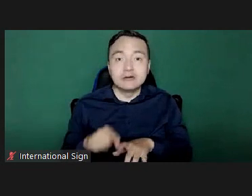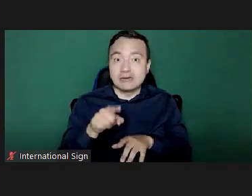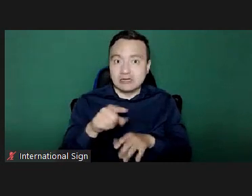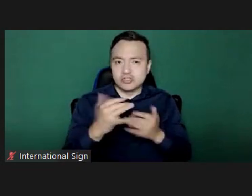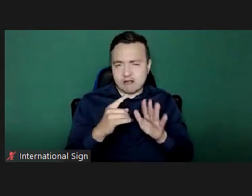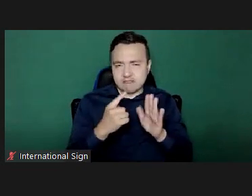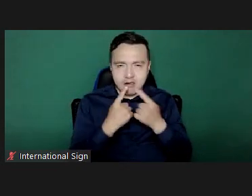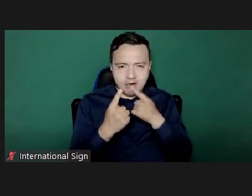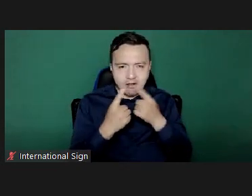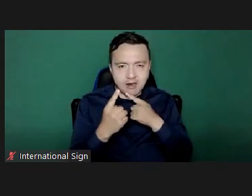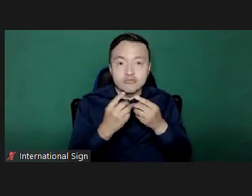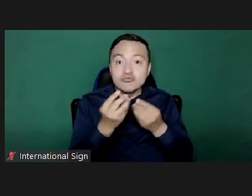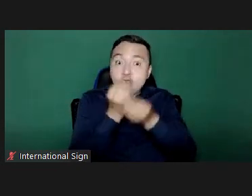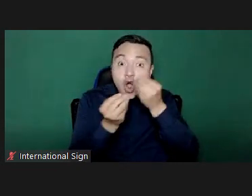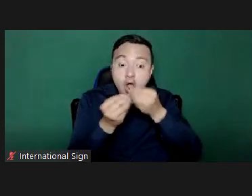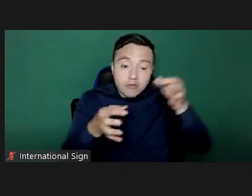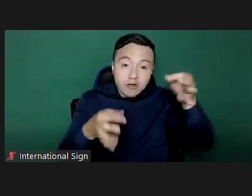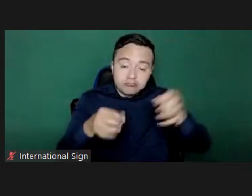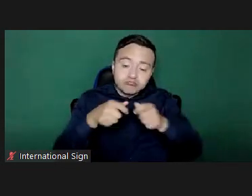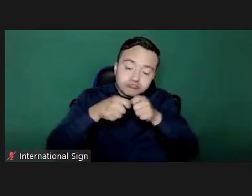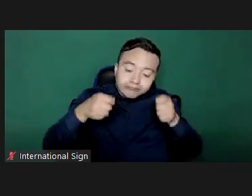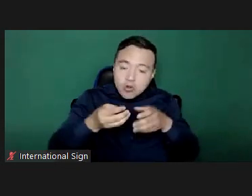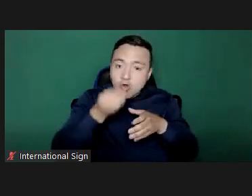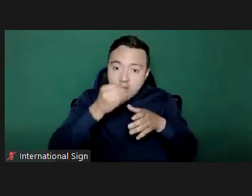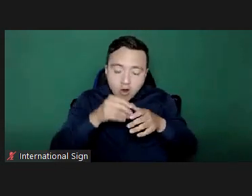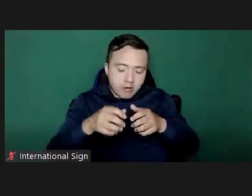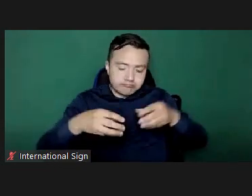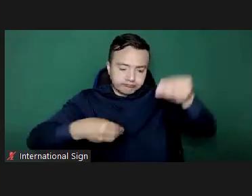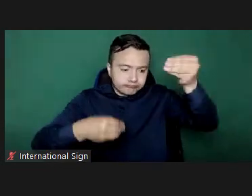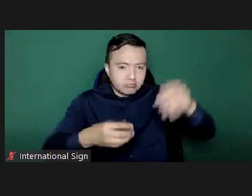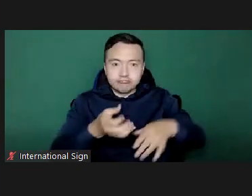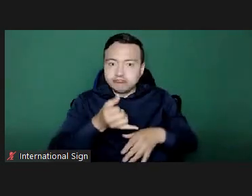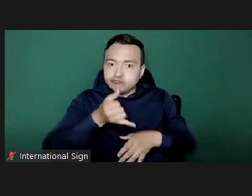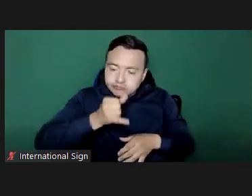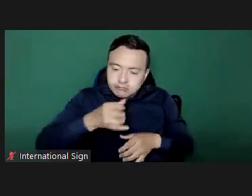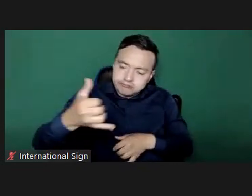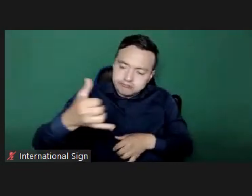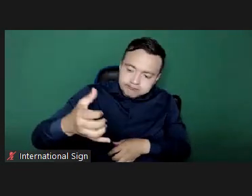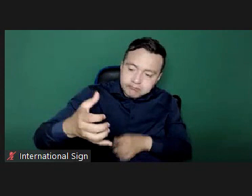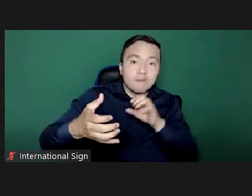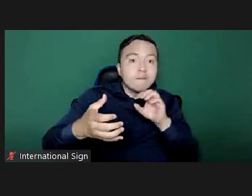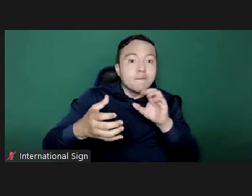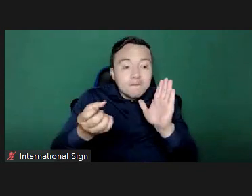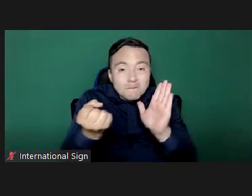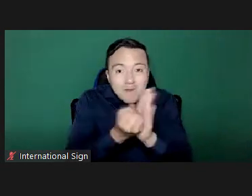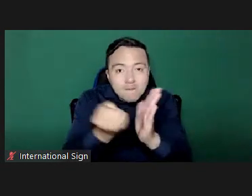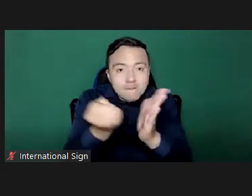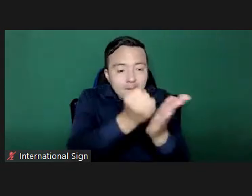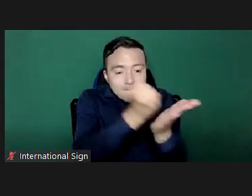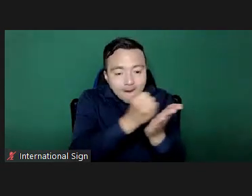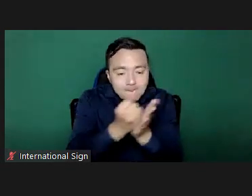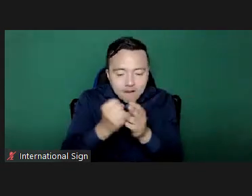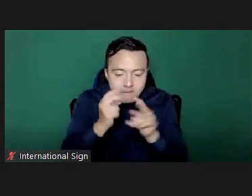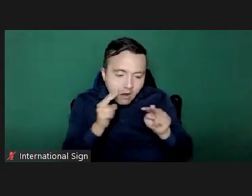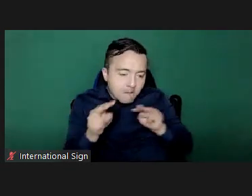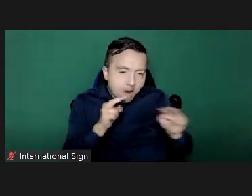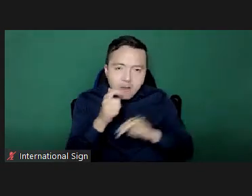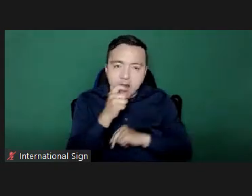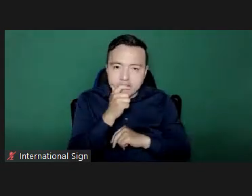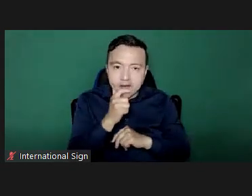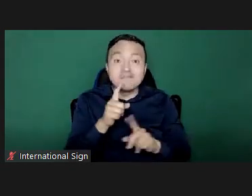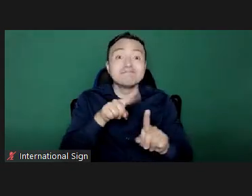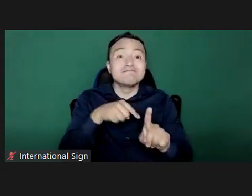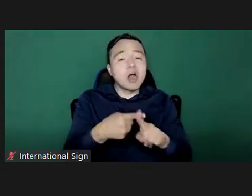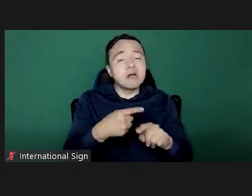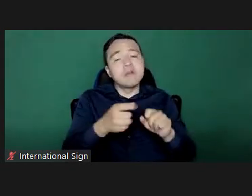los medios tradicionales y no tradicionales para comunicar estos mensajes, puesto que nos parece que es importante.